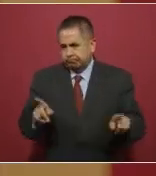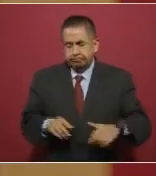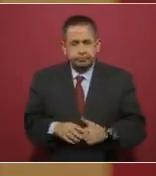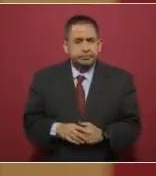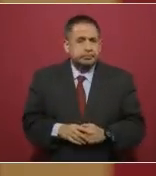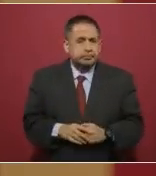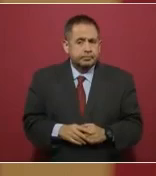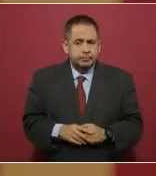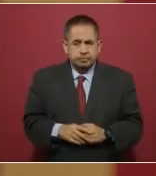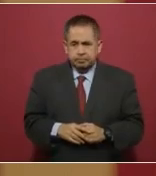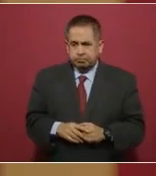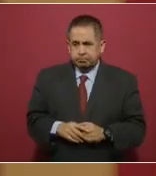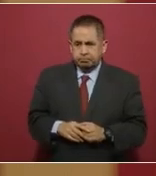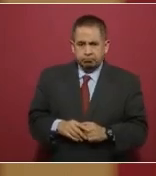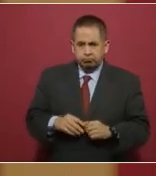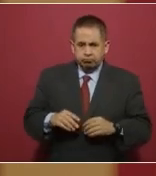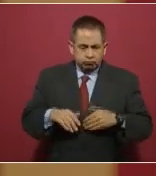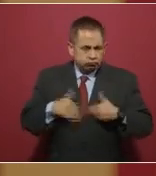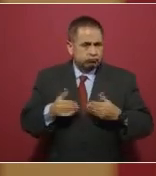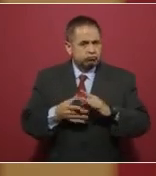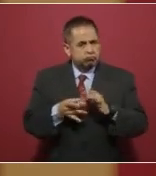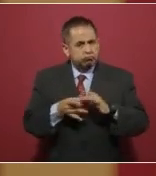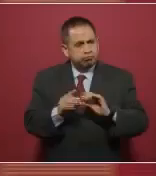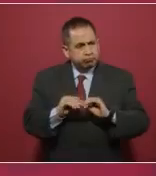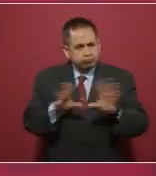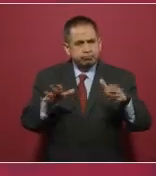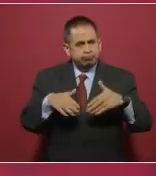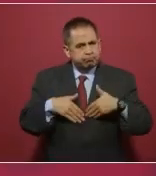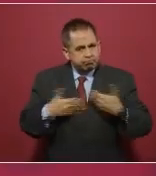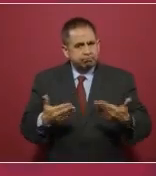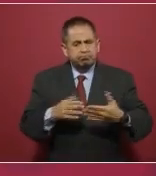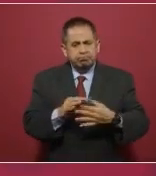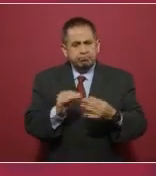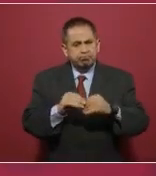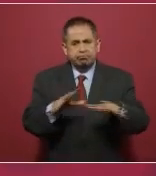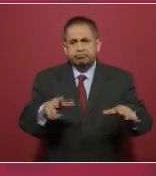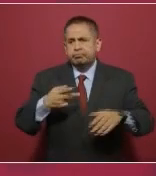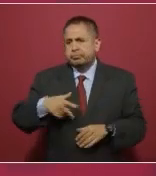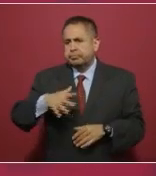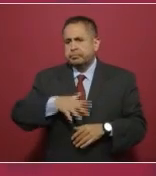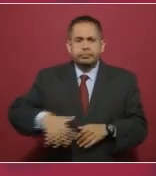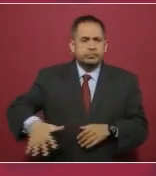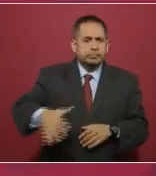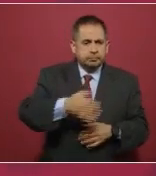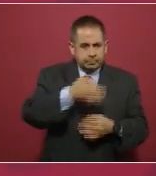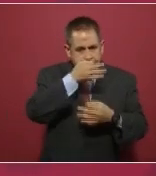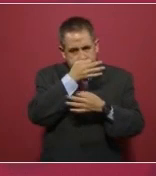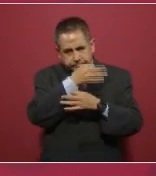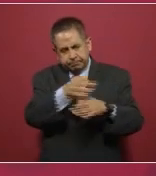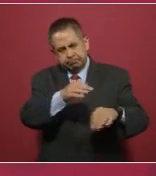Se habló con toda claridad al pueblo de México